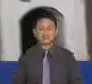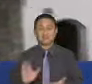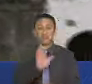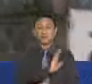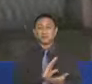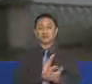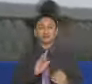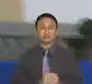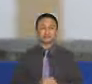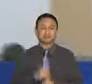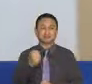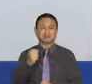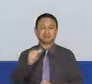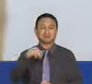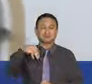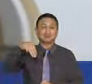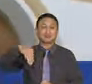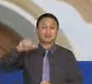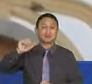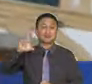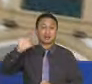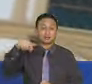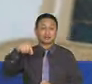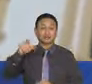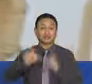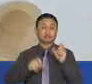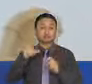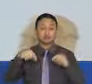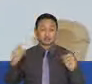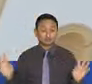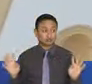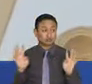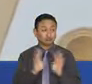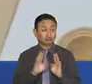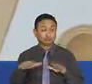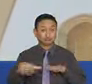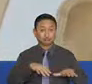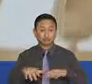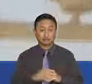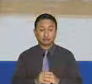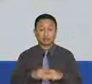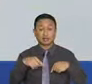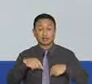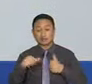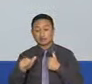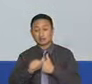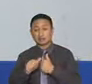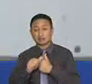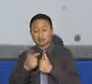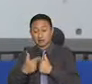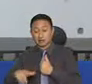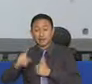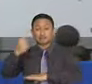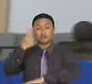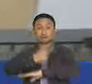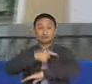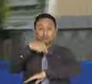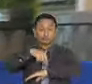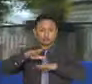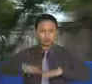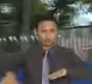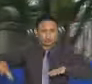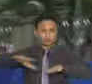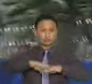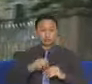sus moradores se reúnen bastante para realizar algunas actividades las cercanía la plaza de Santo Domingo pudo ser uno de los factores